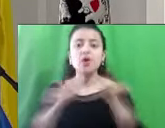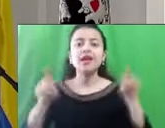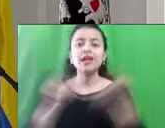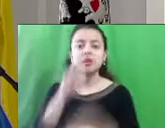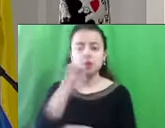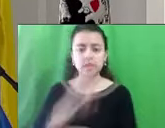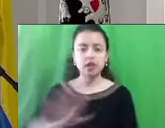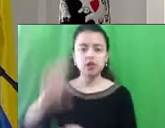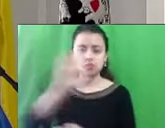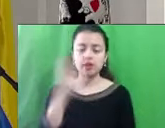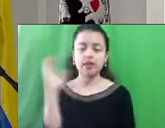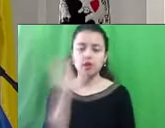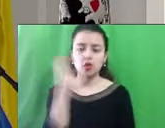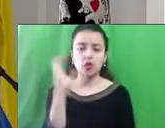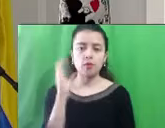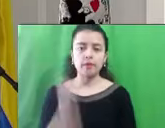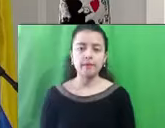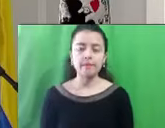República de Colombia.